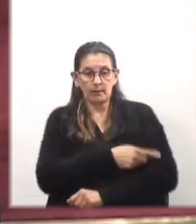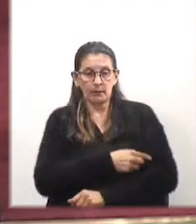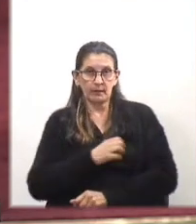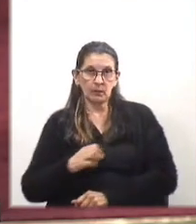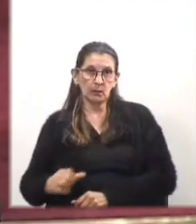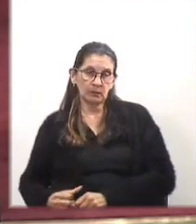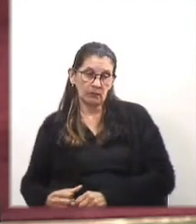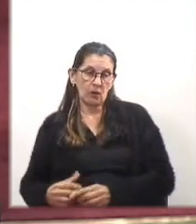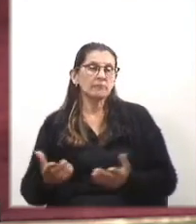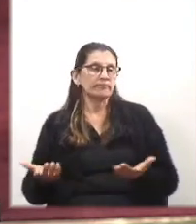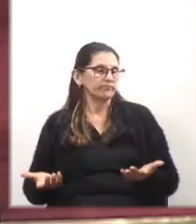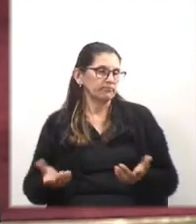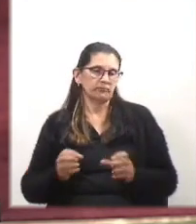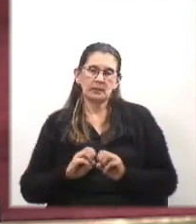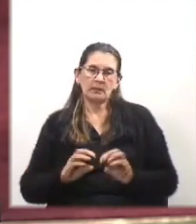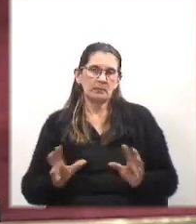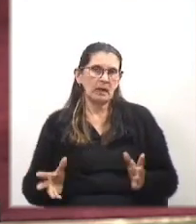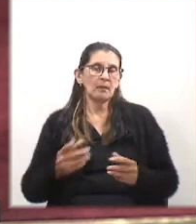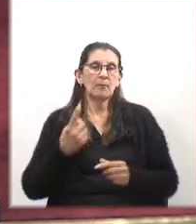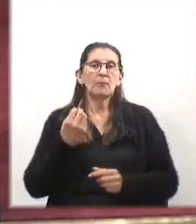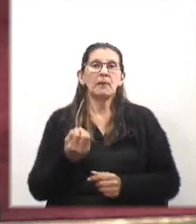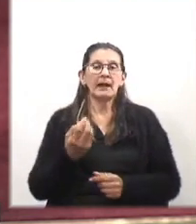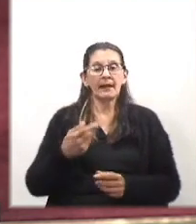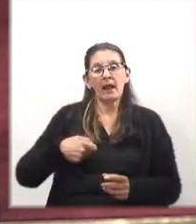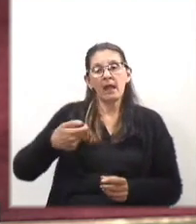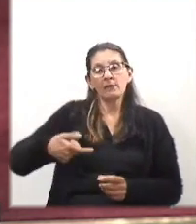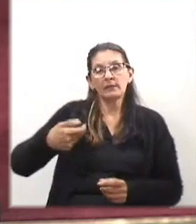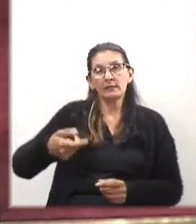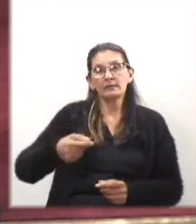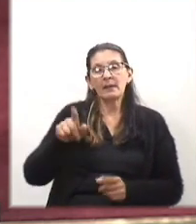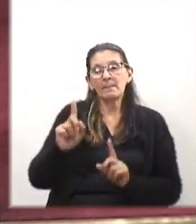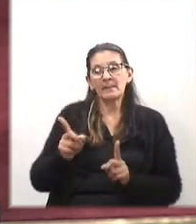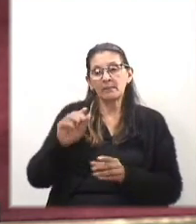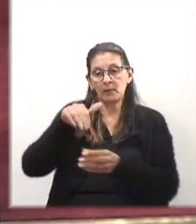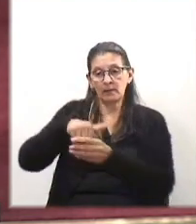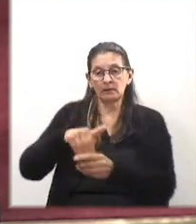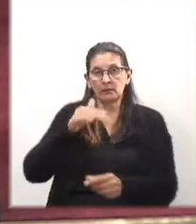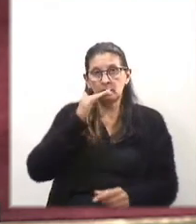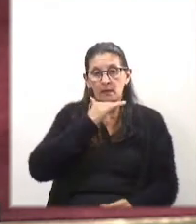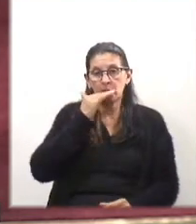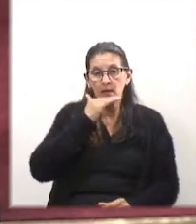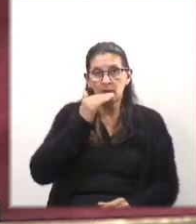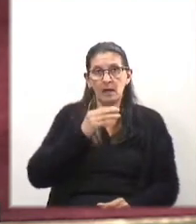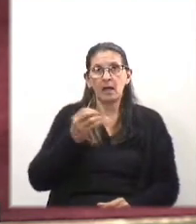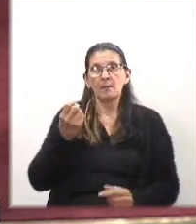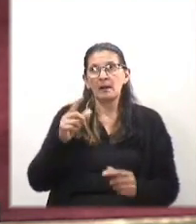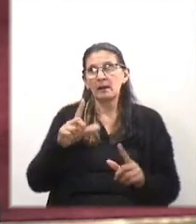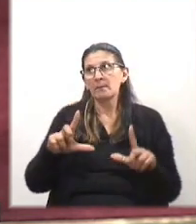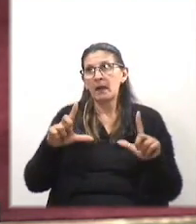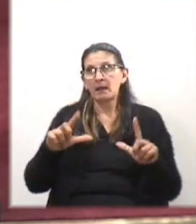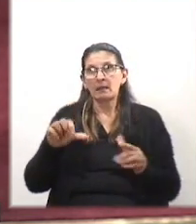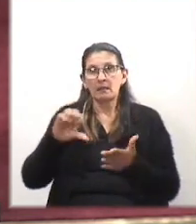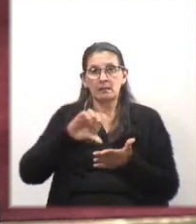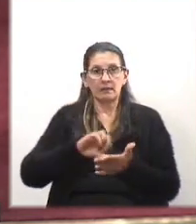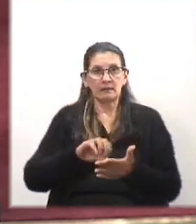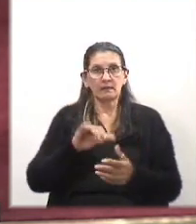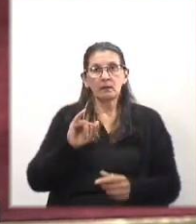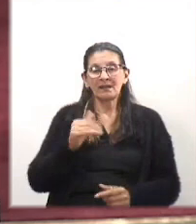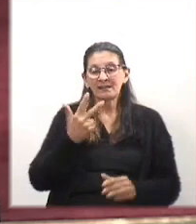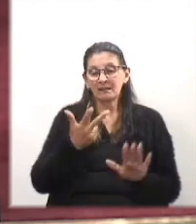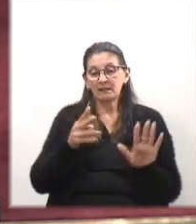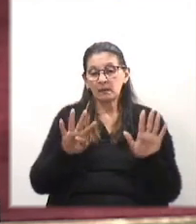que es desastroso para la finanza de la caja misma, para la imagen del país. Téngase en cuenta que solo